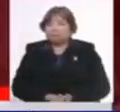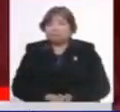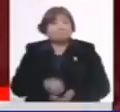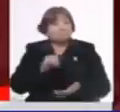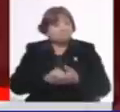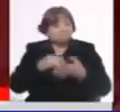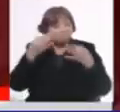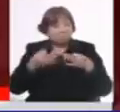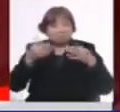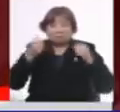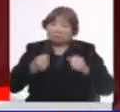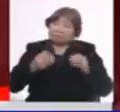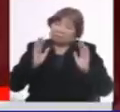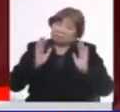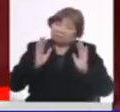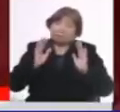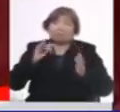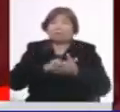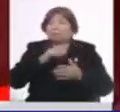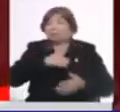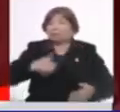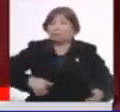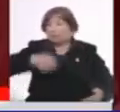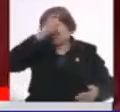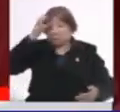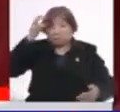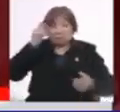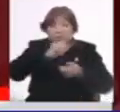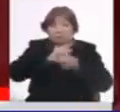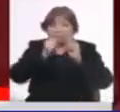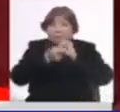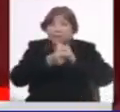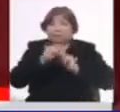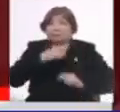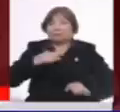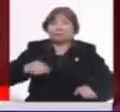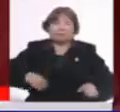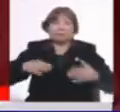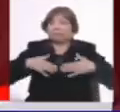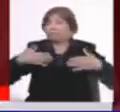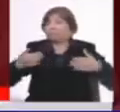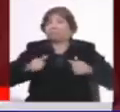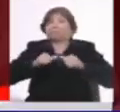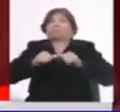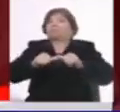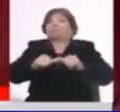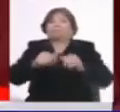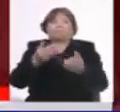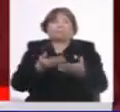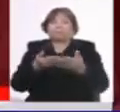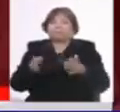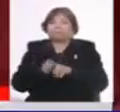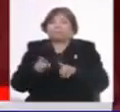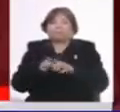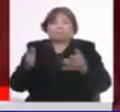Se tomó la decisión, ¿no?, con el presidente, de cambiar al ministro. No podíamos seguir